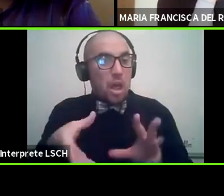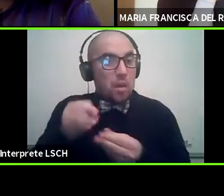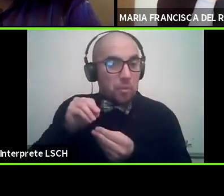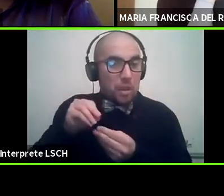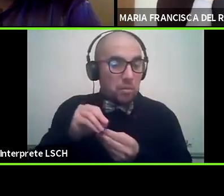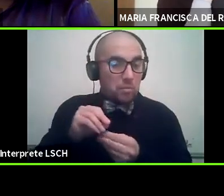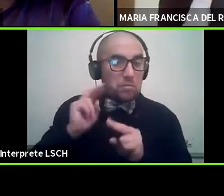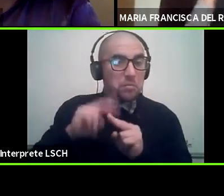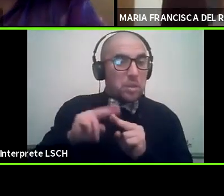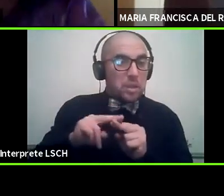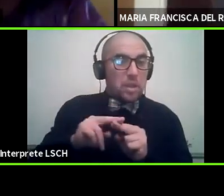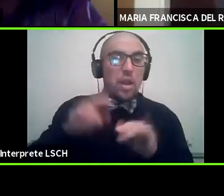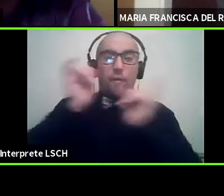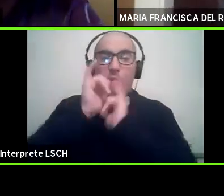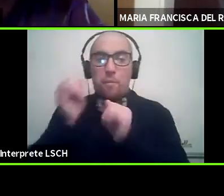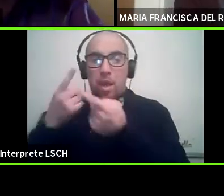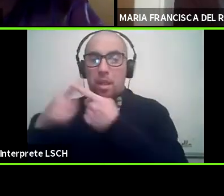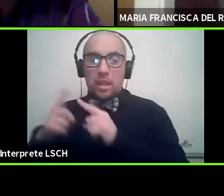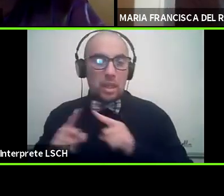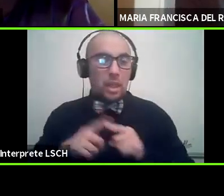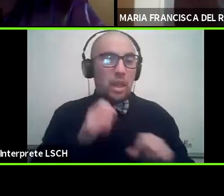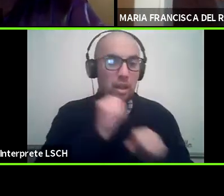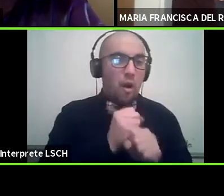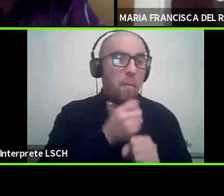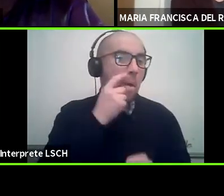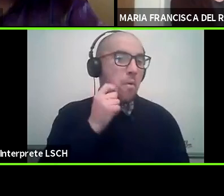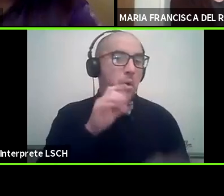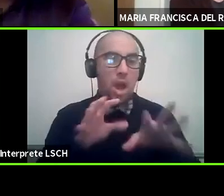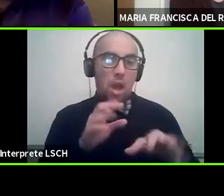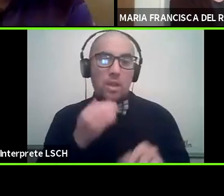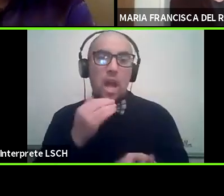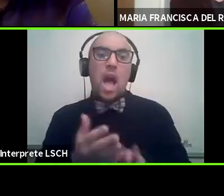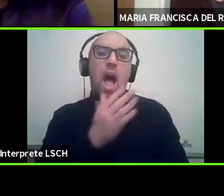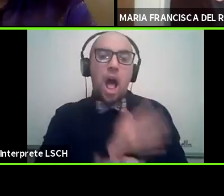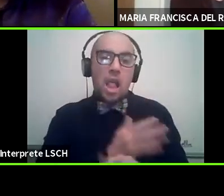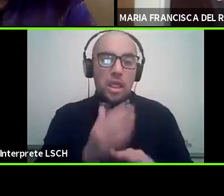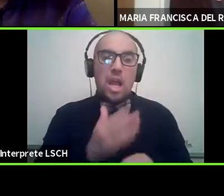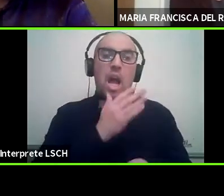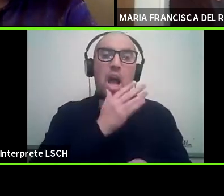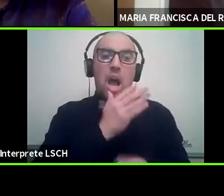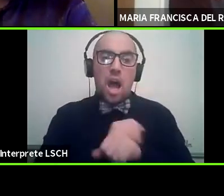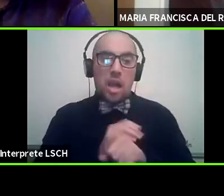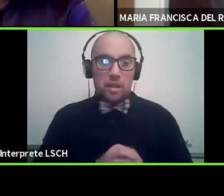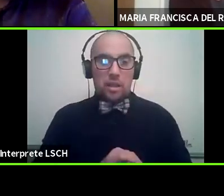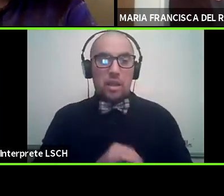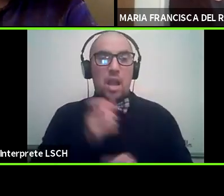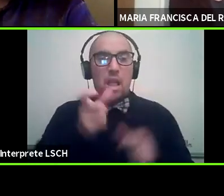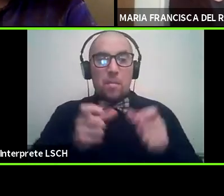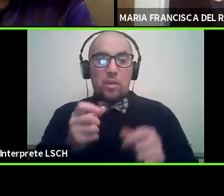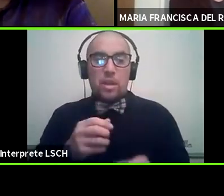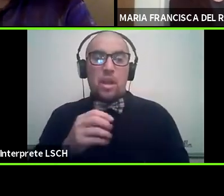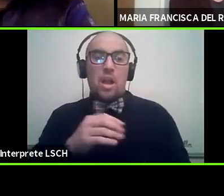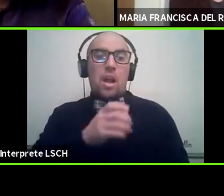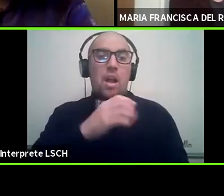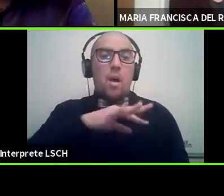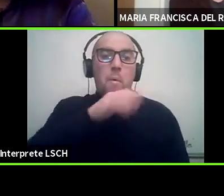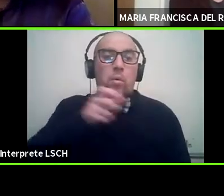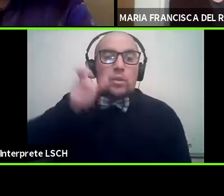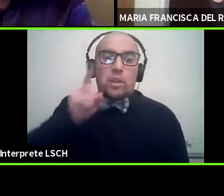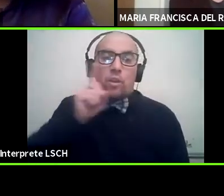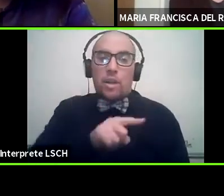generando entonces formas distintas para poder probar las cosas antes de que puedan llegar entonces a los usuarios finales.